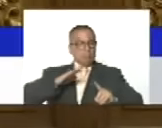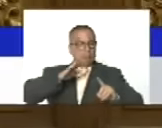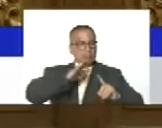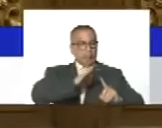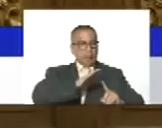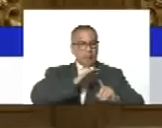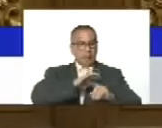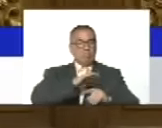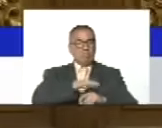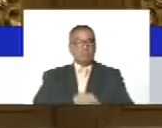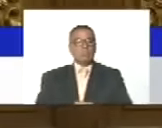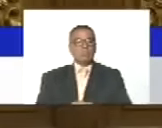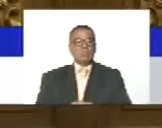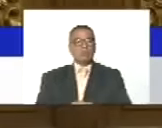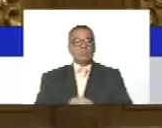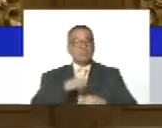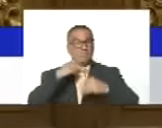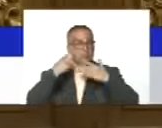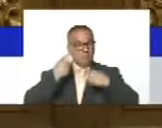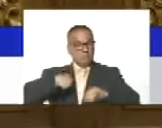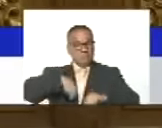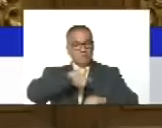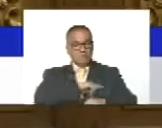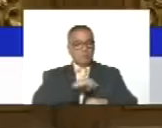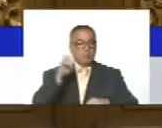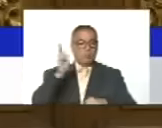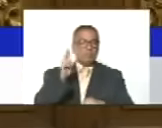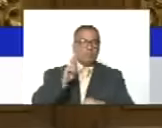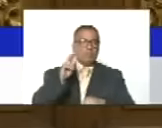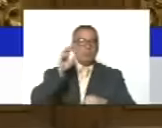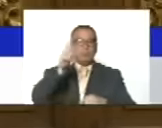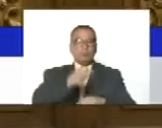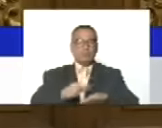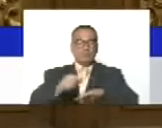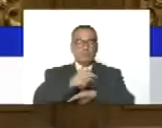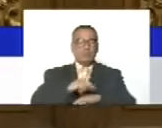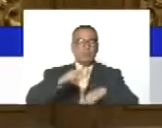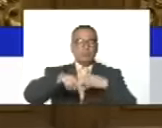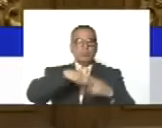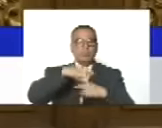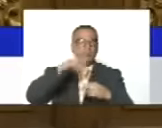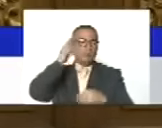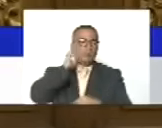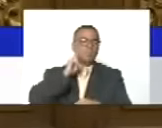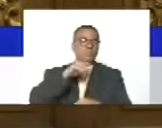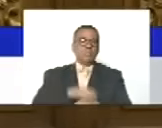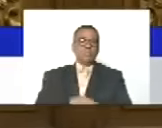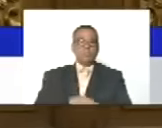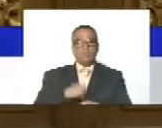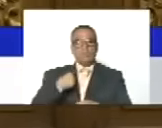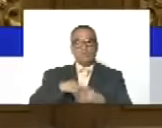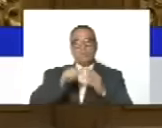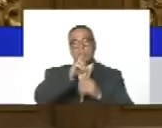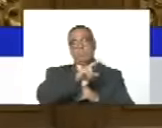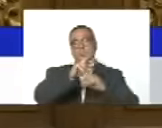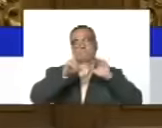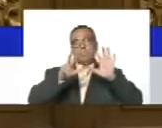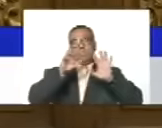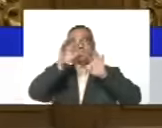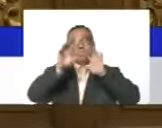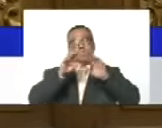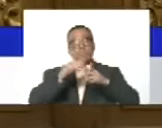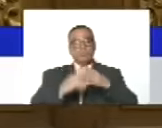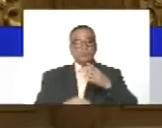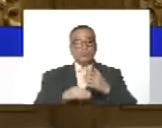coercitivas, conspirativas contra nosotros, la República, el Estado contra la Revolución Bolivariana, que 38 rubros